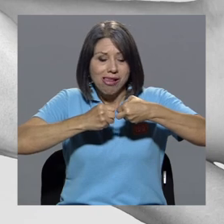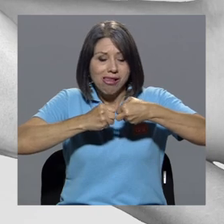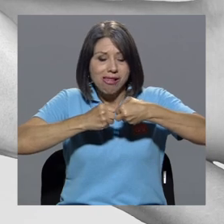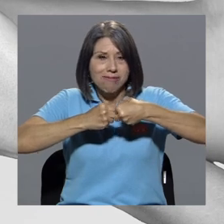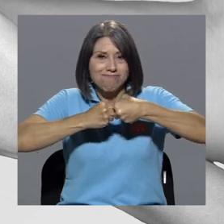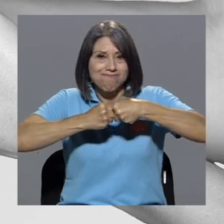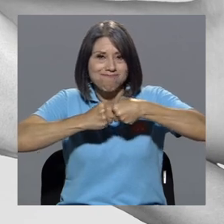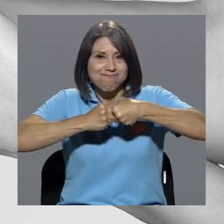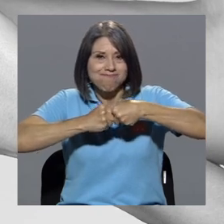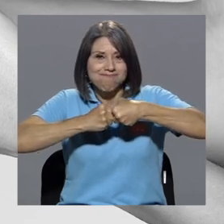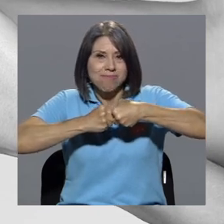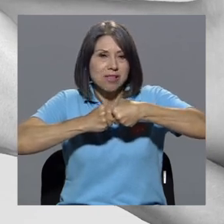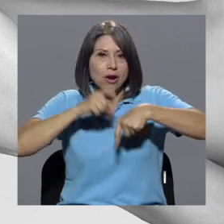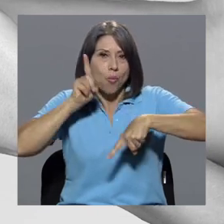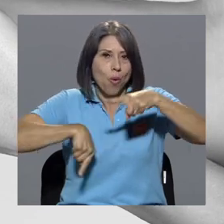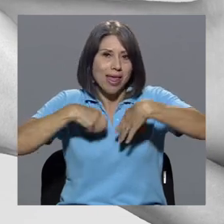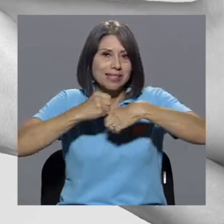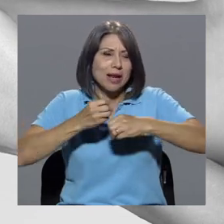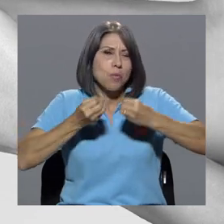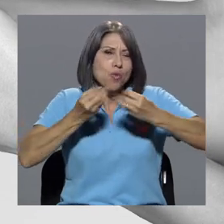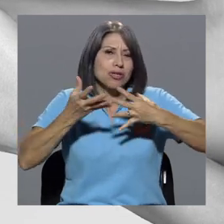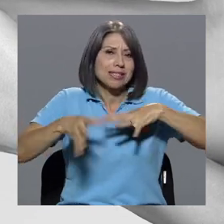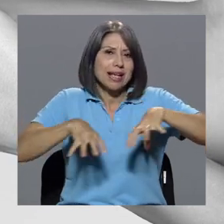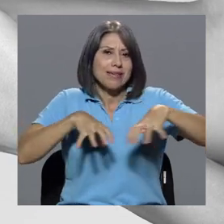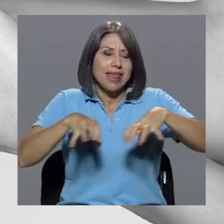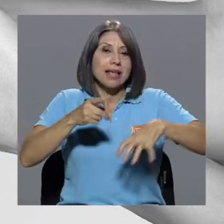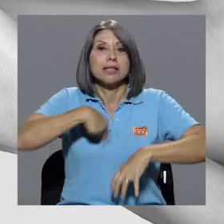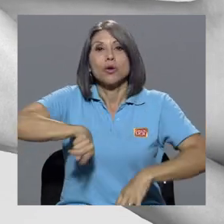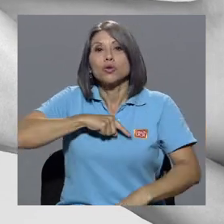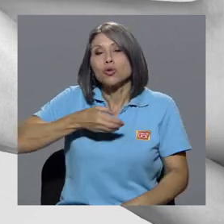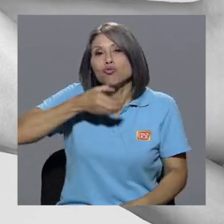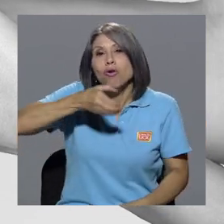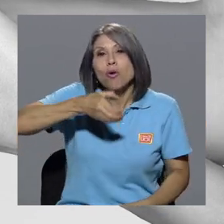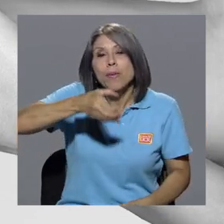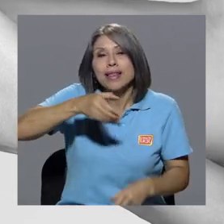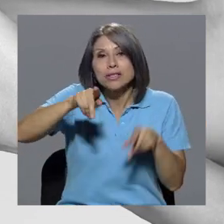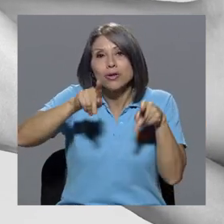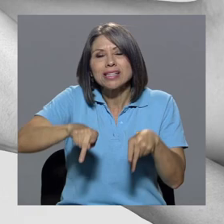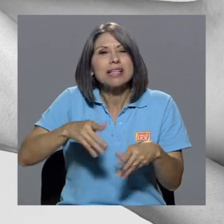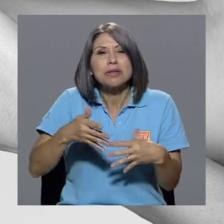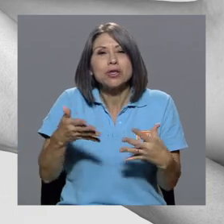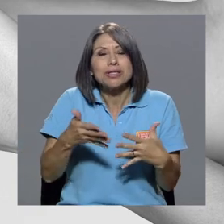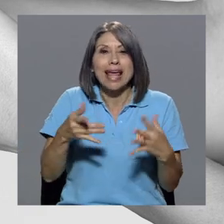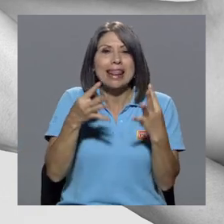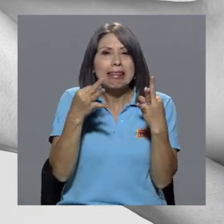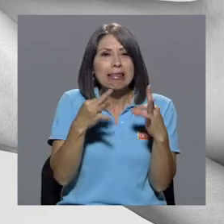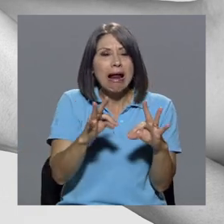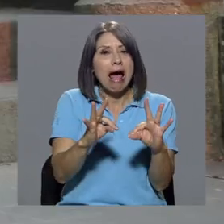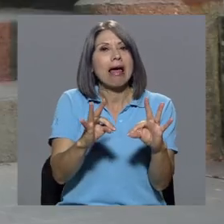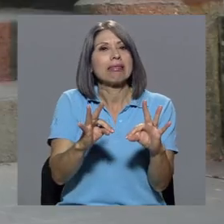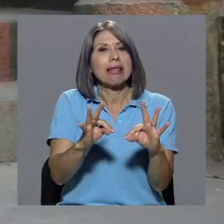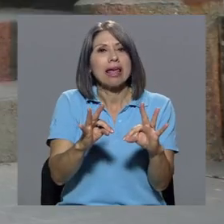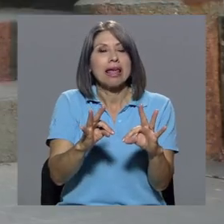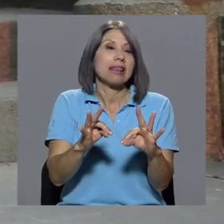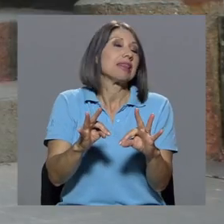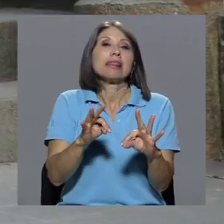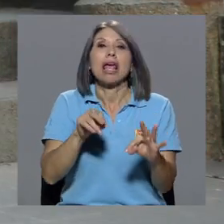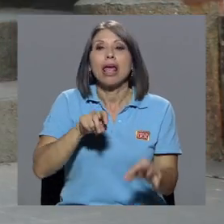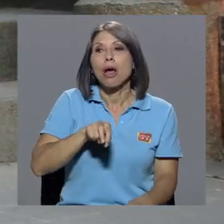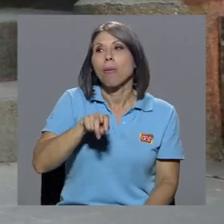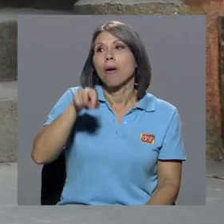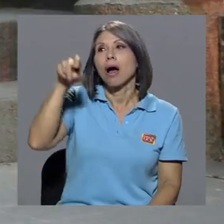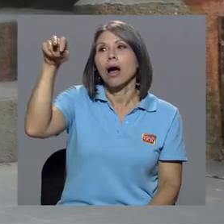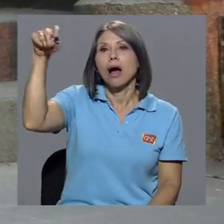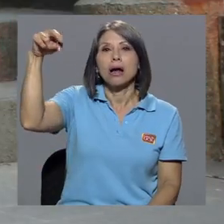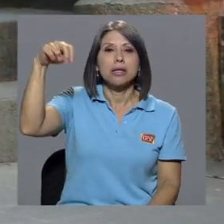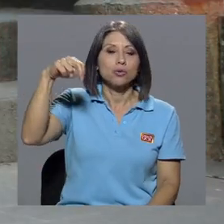muchas actividades, ¿verdad? Entonces, entre las recomendaciones que le damos a los pacientes es que trate de no bajar, subir